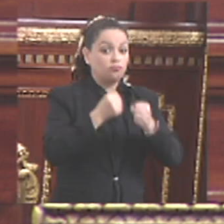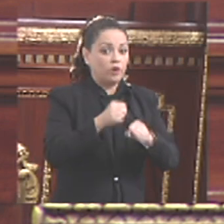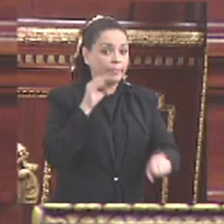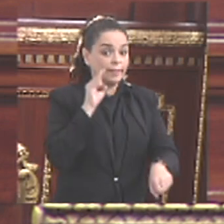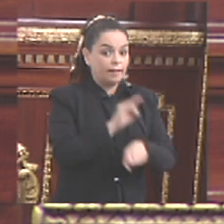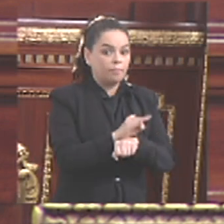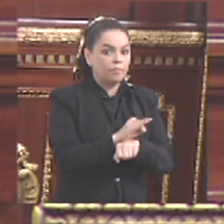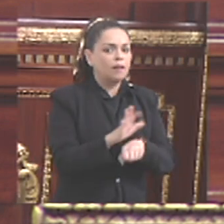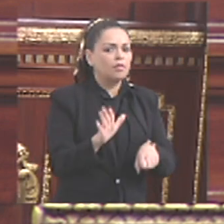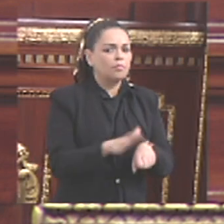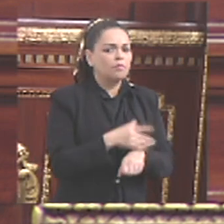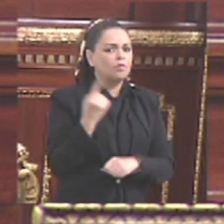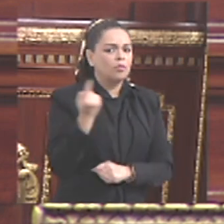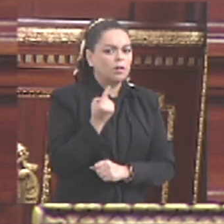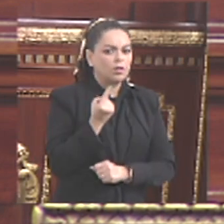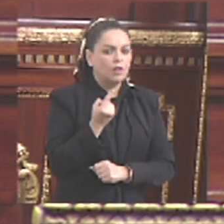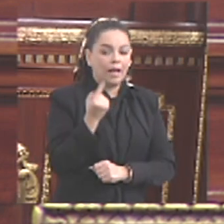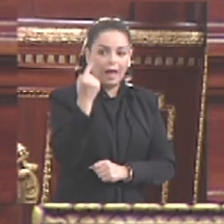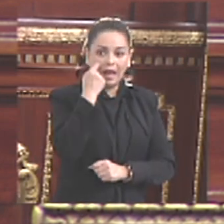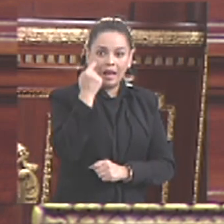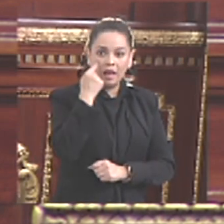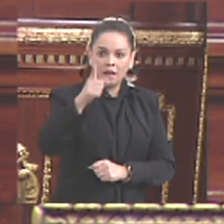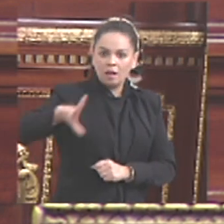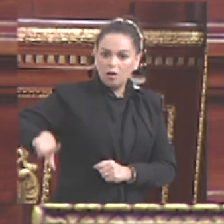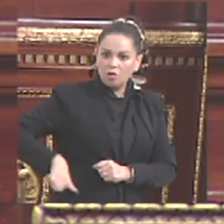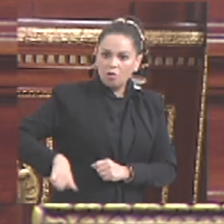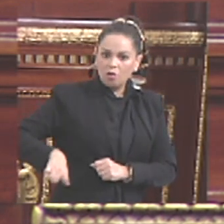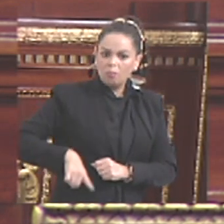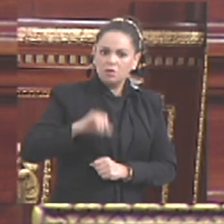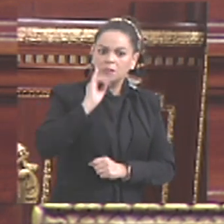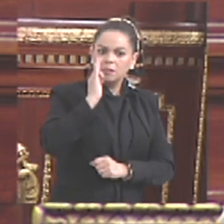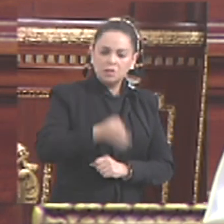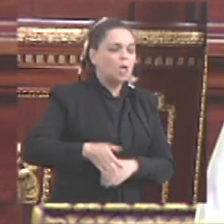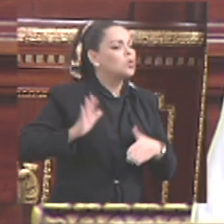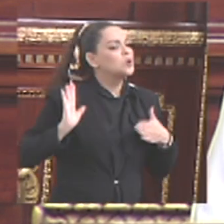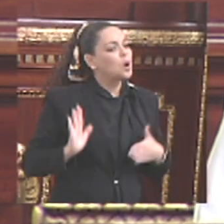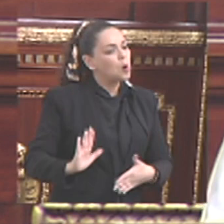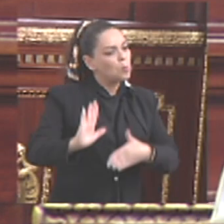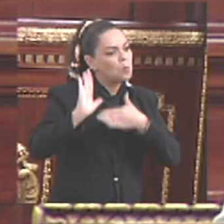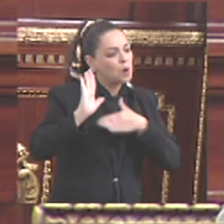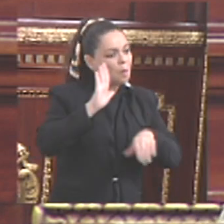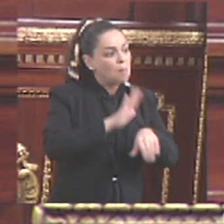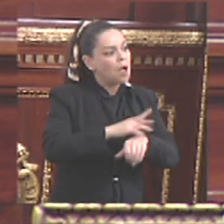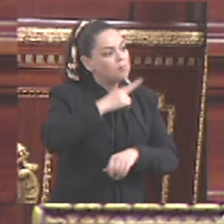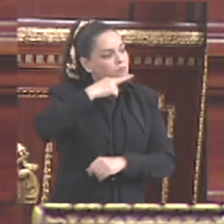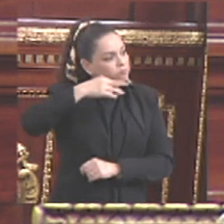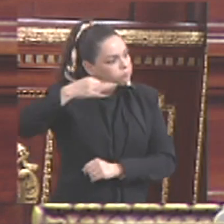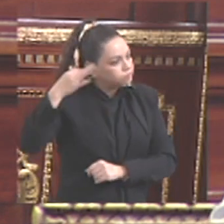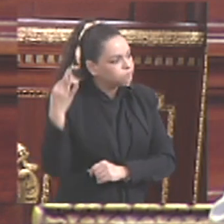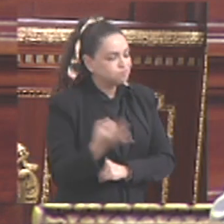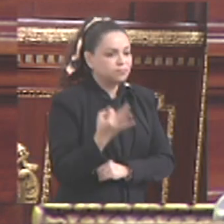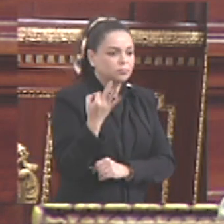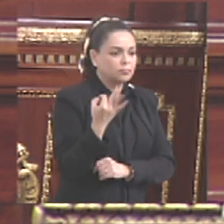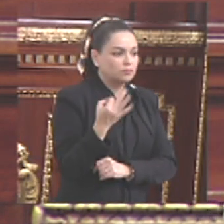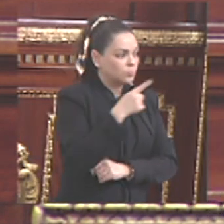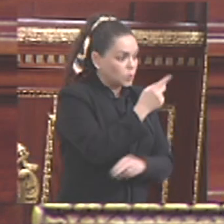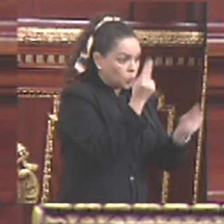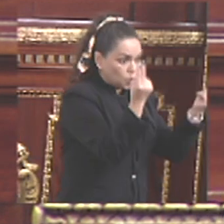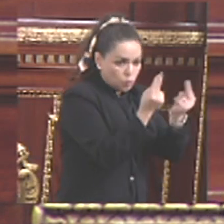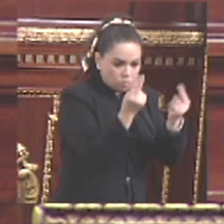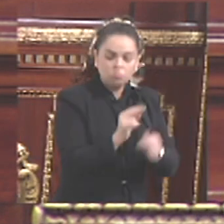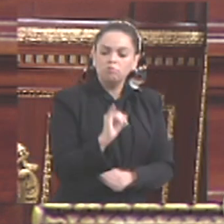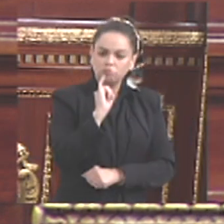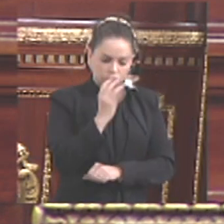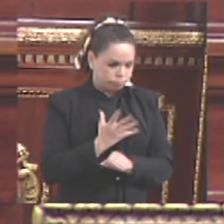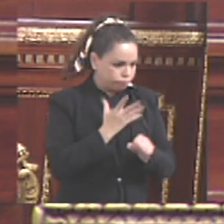tiene un gobierno comprometido, eficiente y que resuelve sus necesidades. Y como ya lo